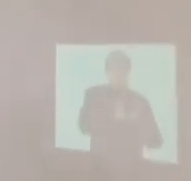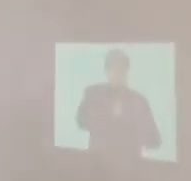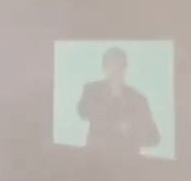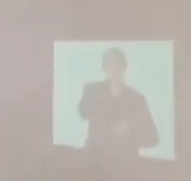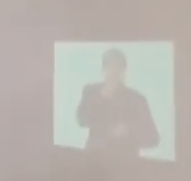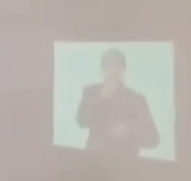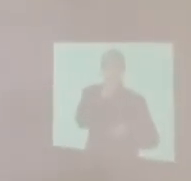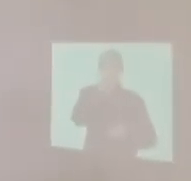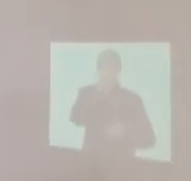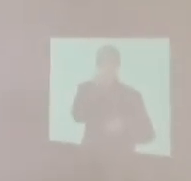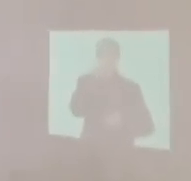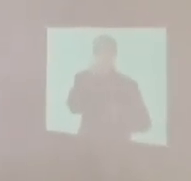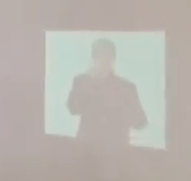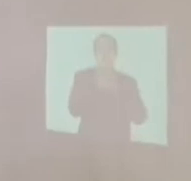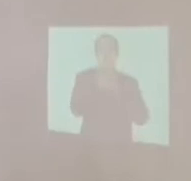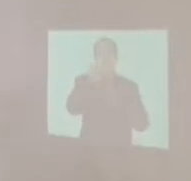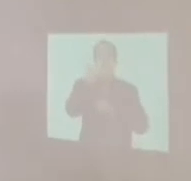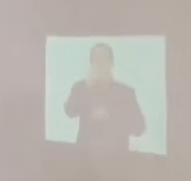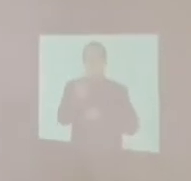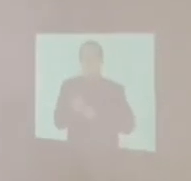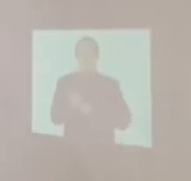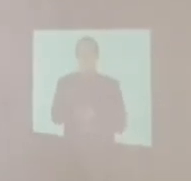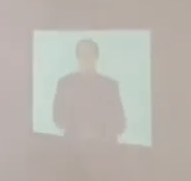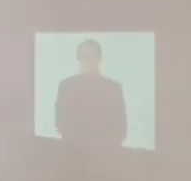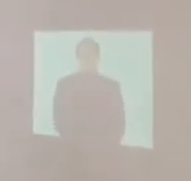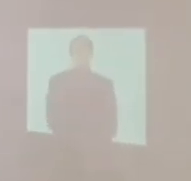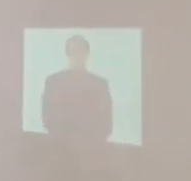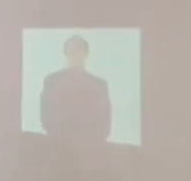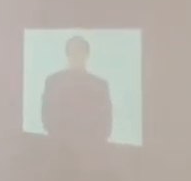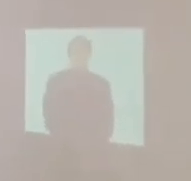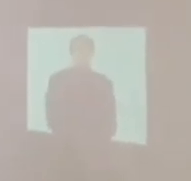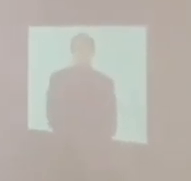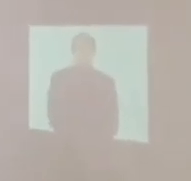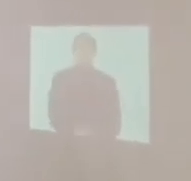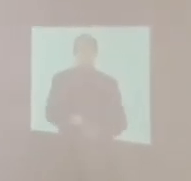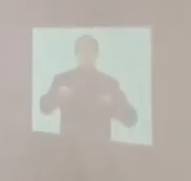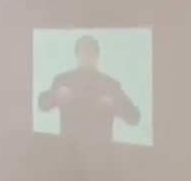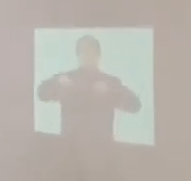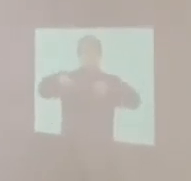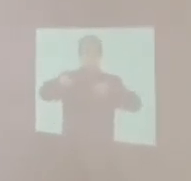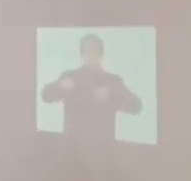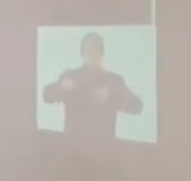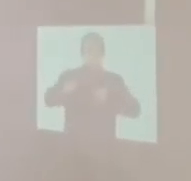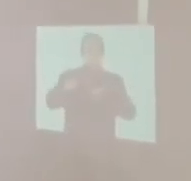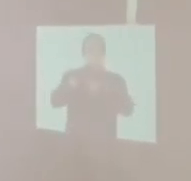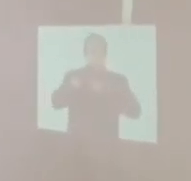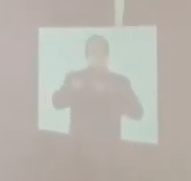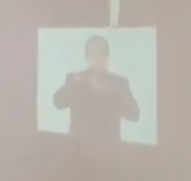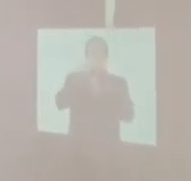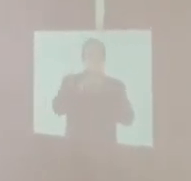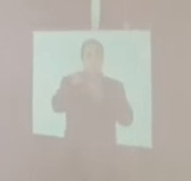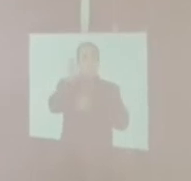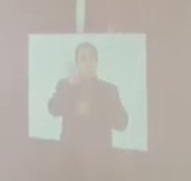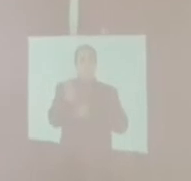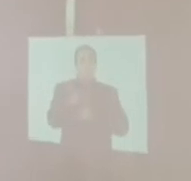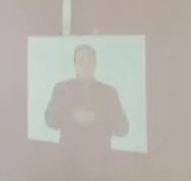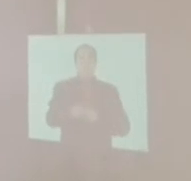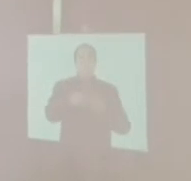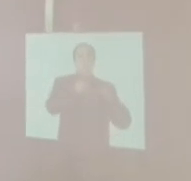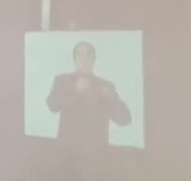7.741, una reducción del 40%. Robo a repartidor, reducción del 60%. Robo a negocio